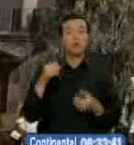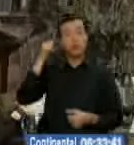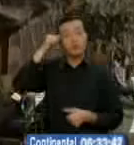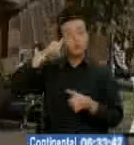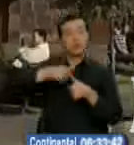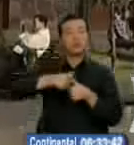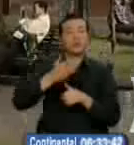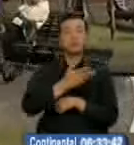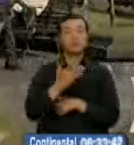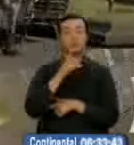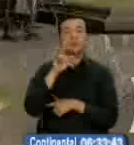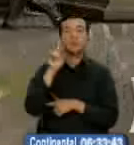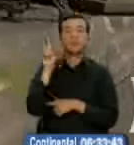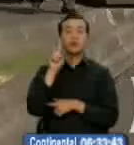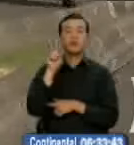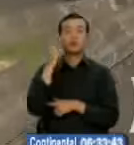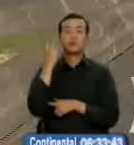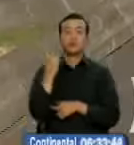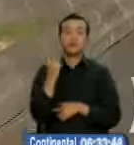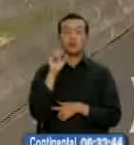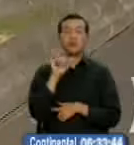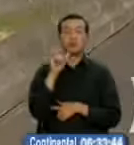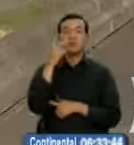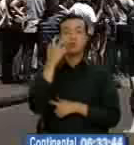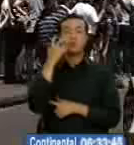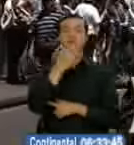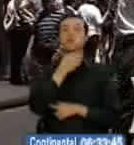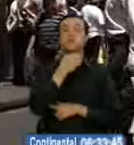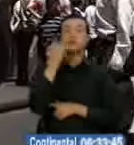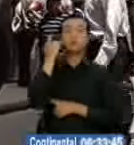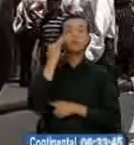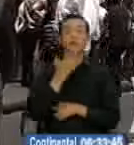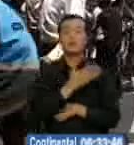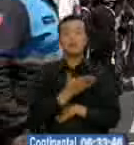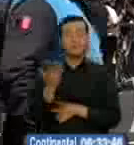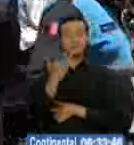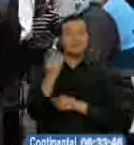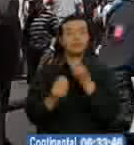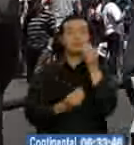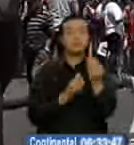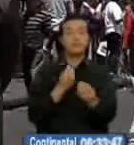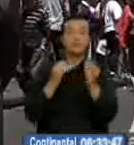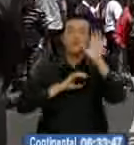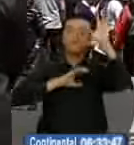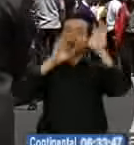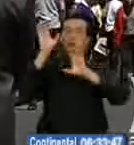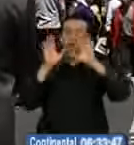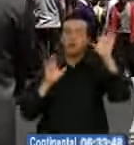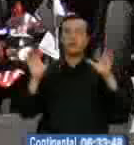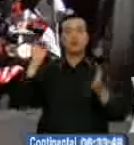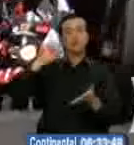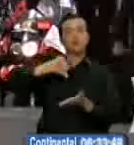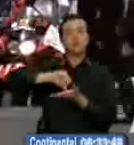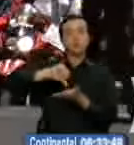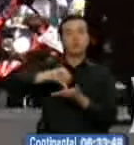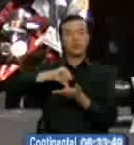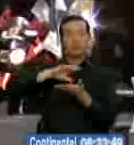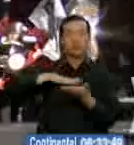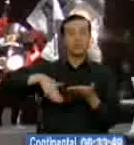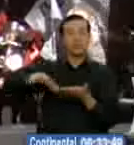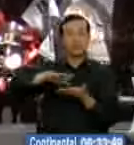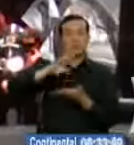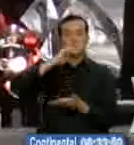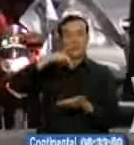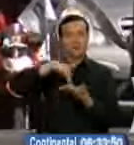se extenderá al viernes 12 y sábado 13 de agosto, días en los que se desarrollará una feria ciudadana denominada Por Manabí